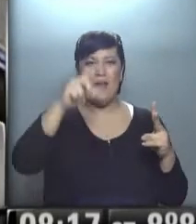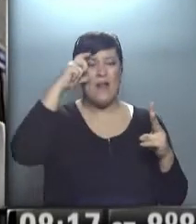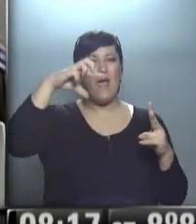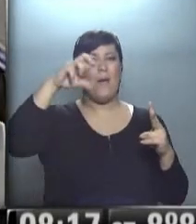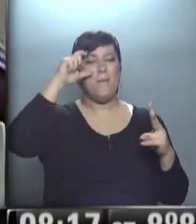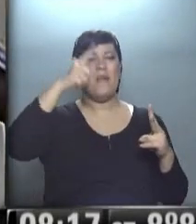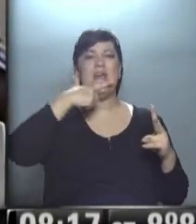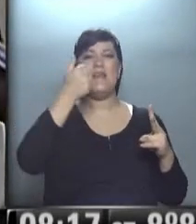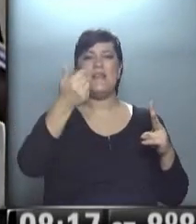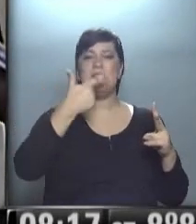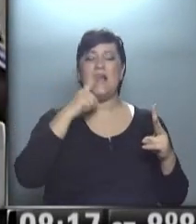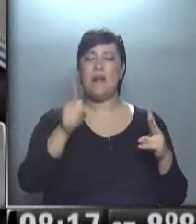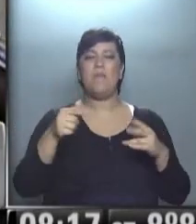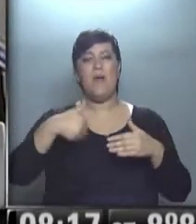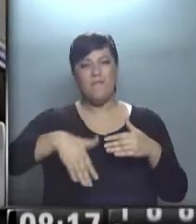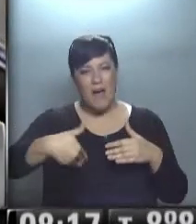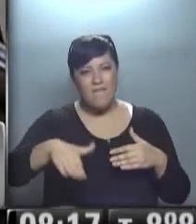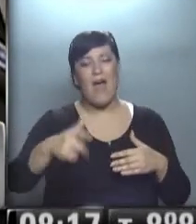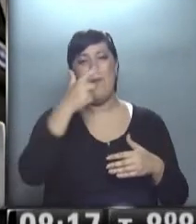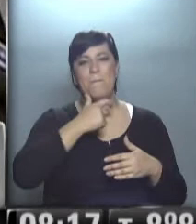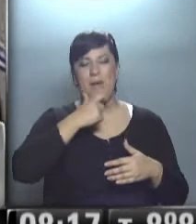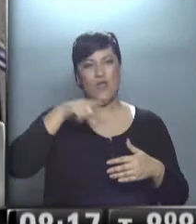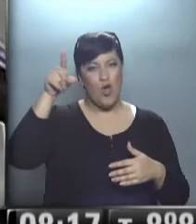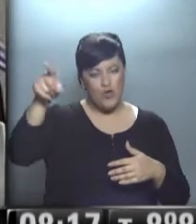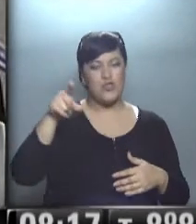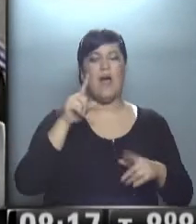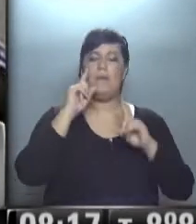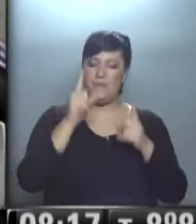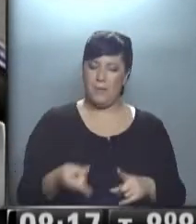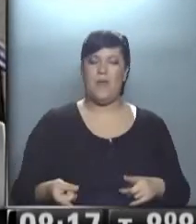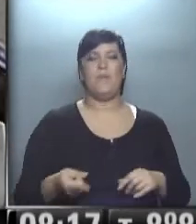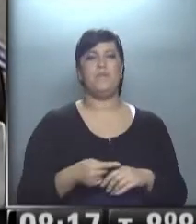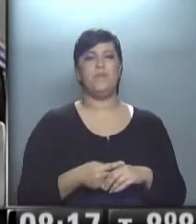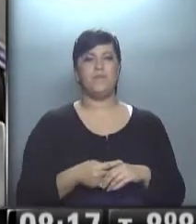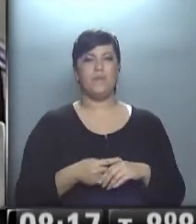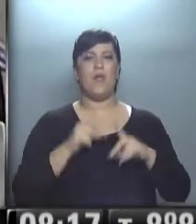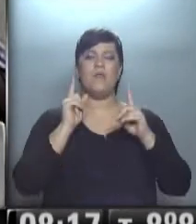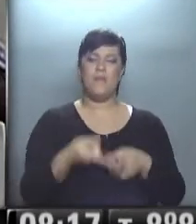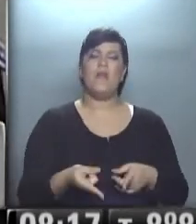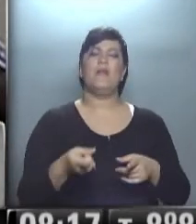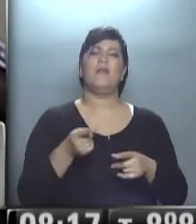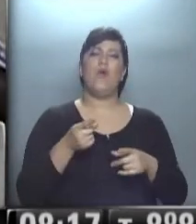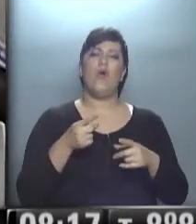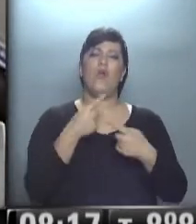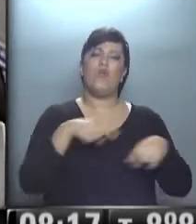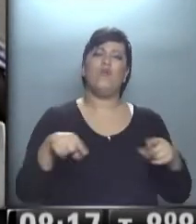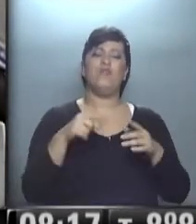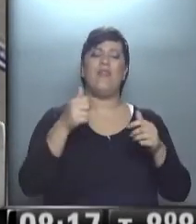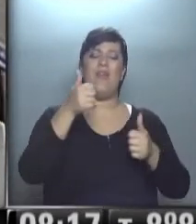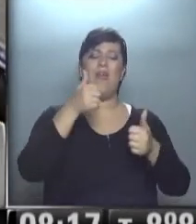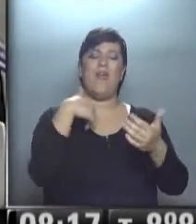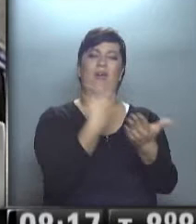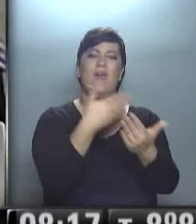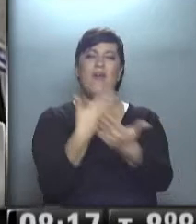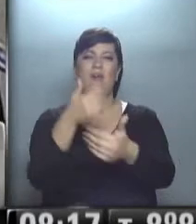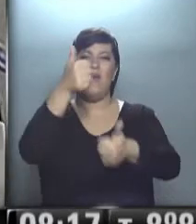próxima a iniciar su operación en ejecución los procesos de contratación mediante licitación pública que es